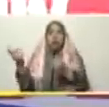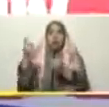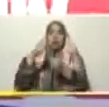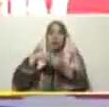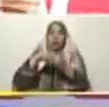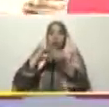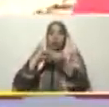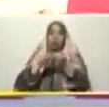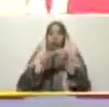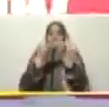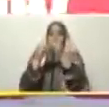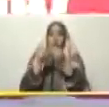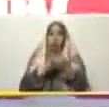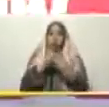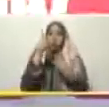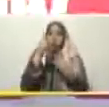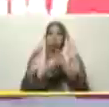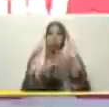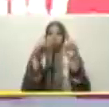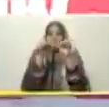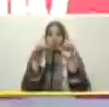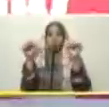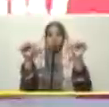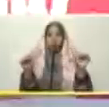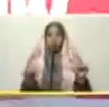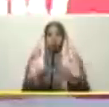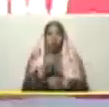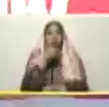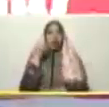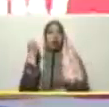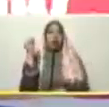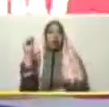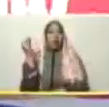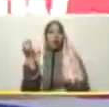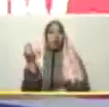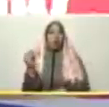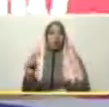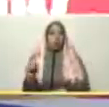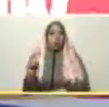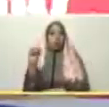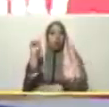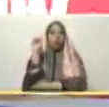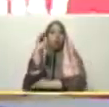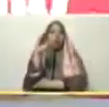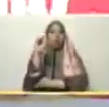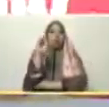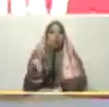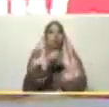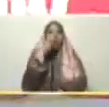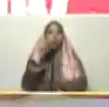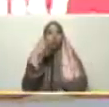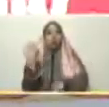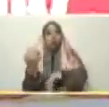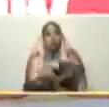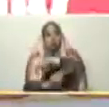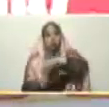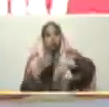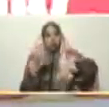de la dirección nacional del partido de la juventud y del consejo político de la revolución